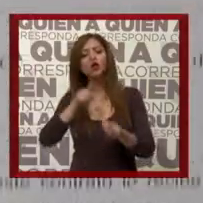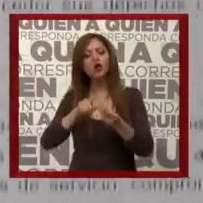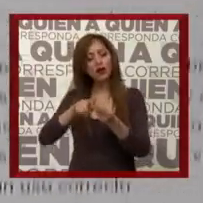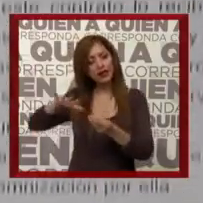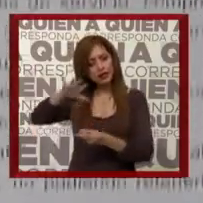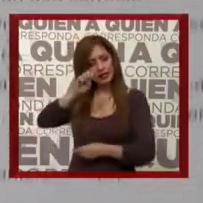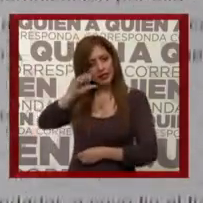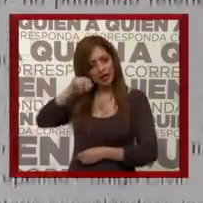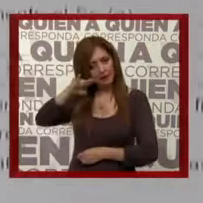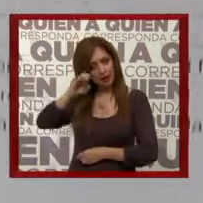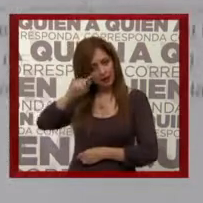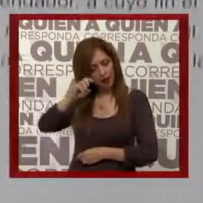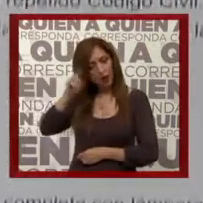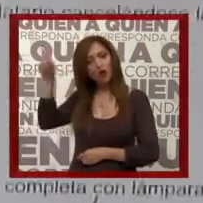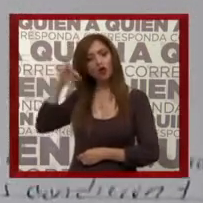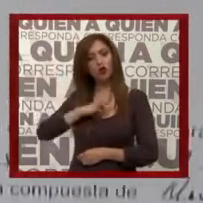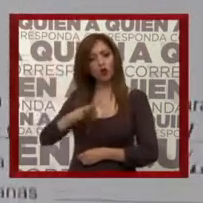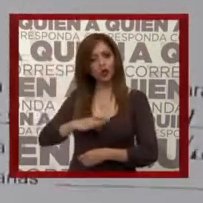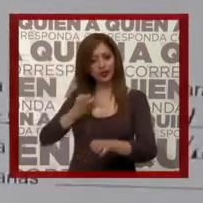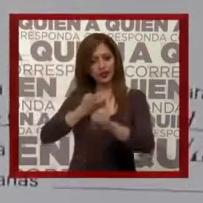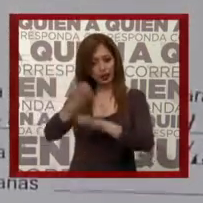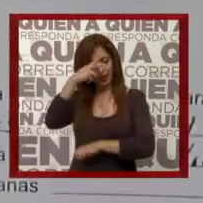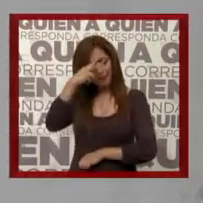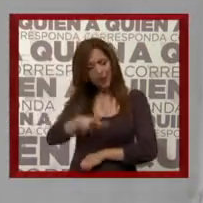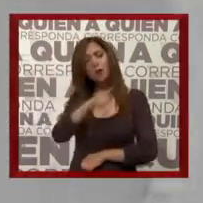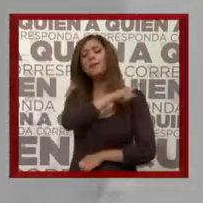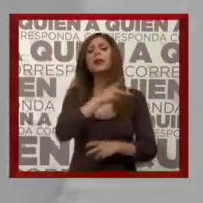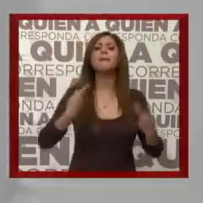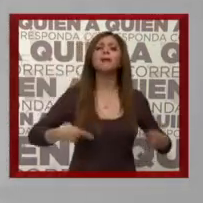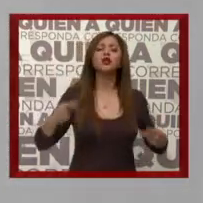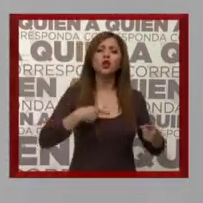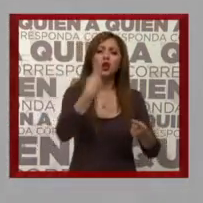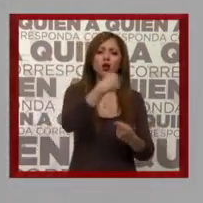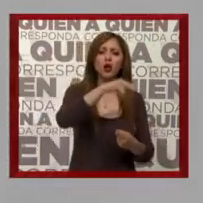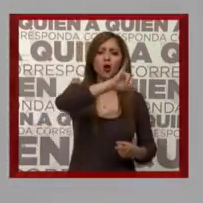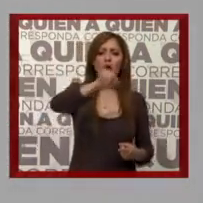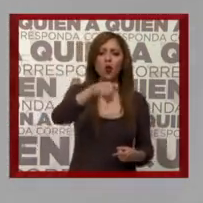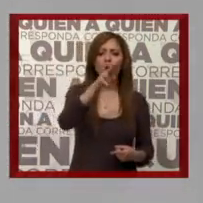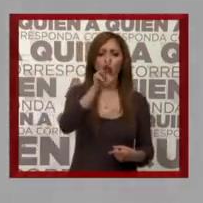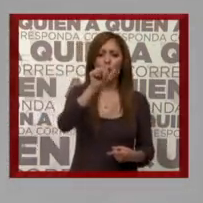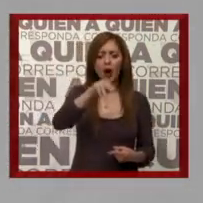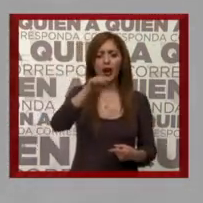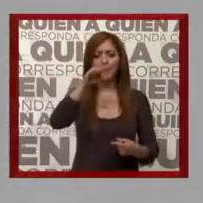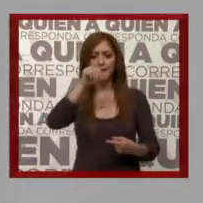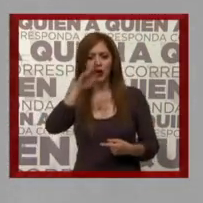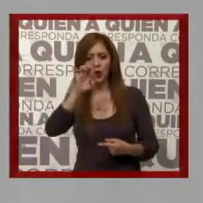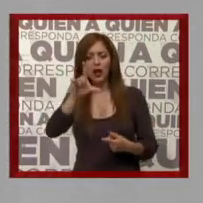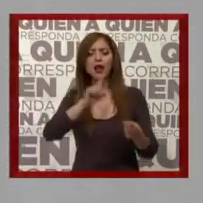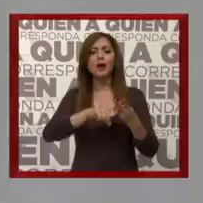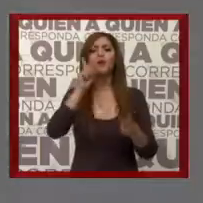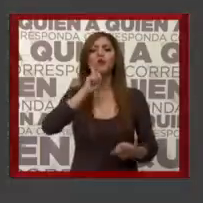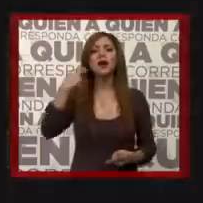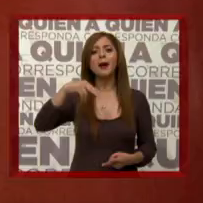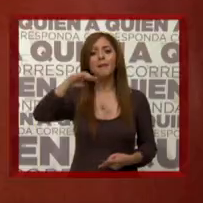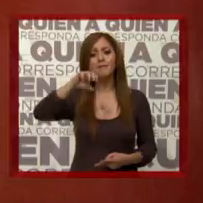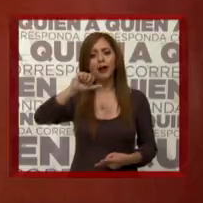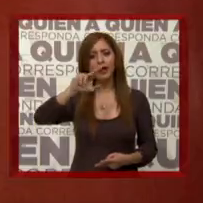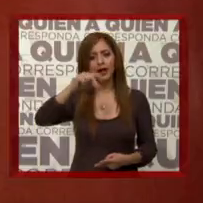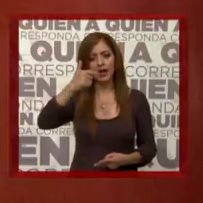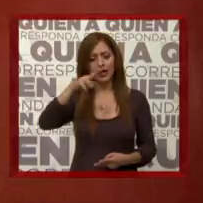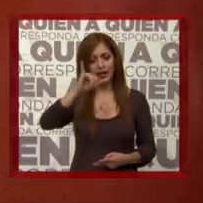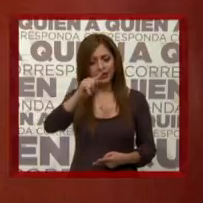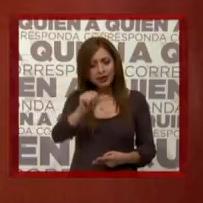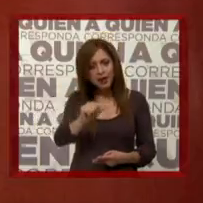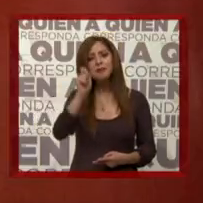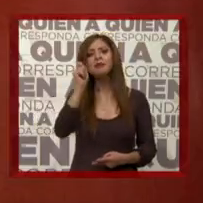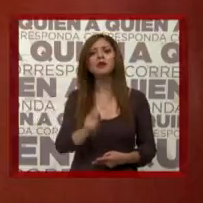Otzacatipan, Toluca, Estado de México. A los inquilinos los identifica como Juan Manuel Meneses Rincón y Margarita Vences Peña. Y llegamos a un